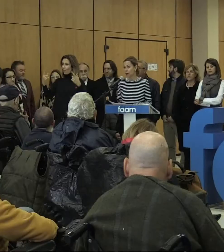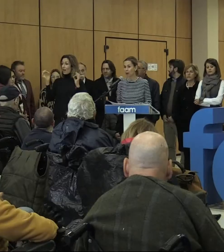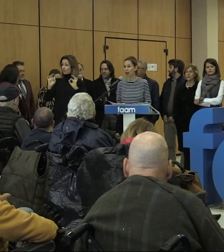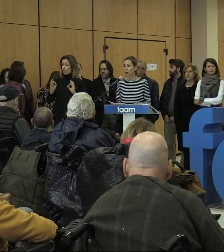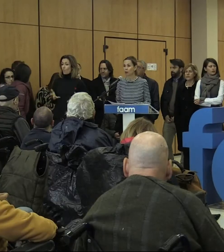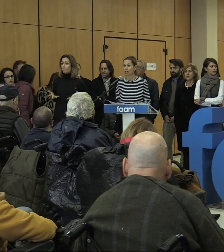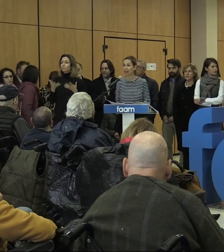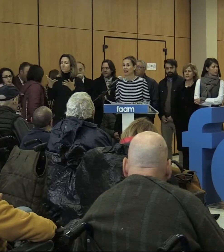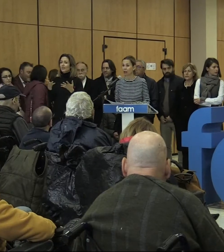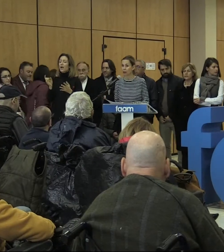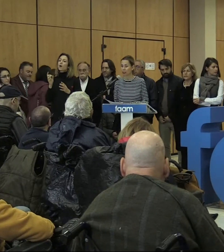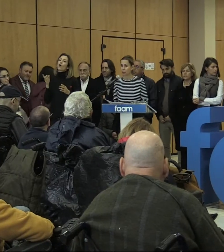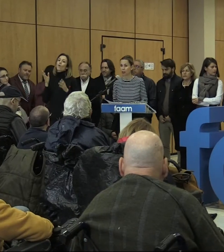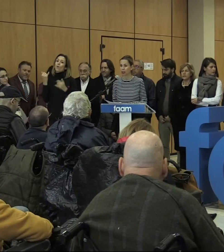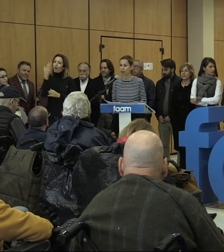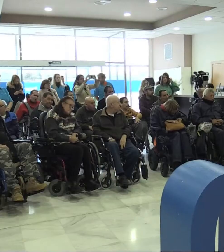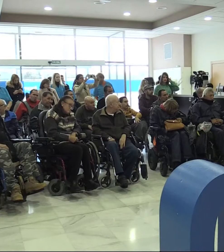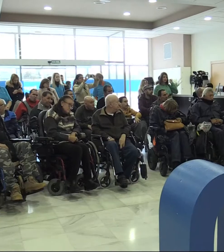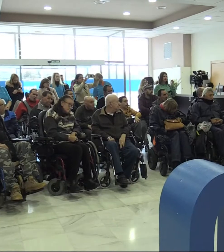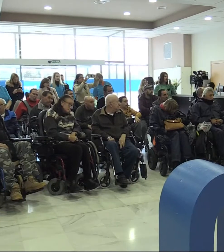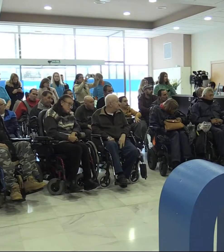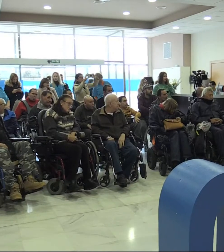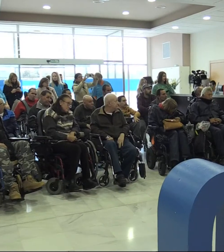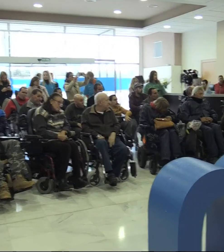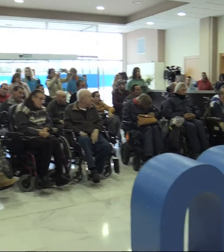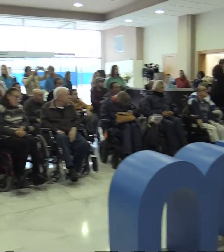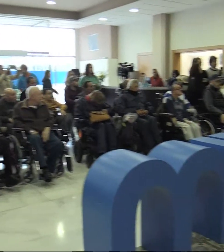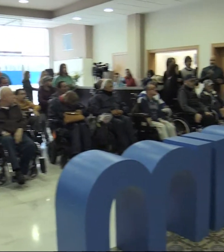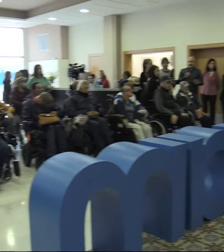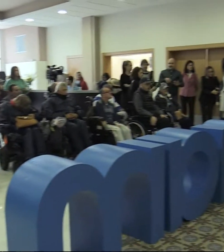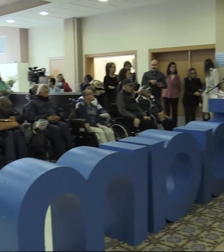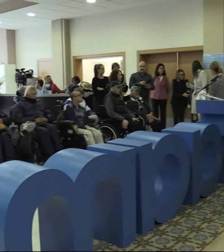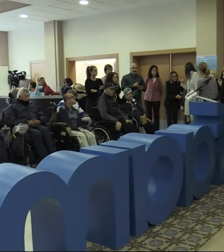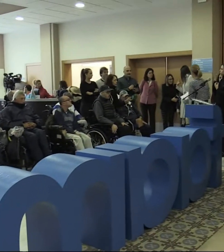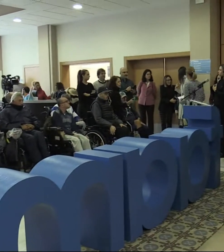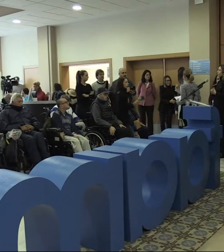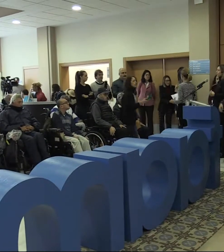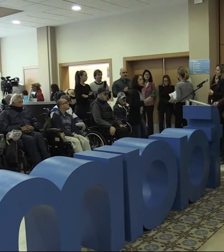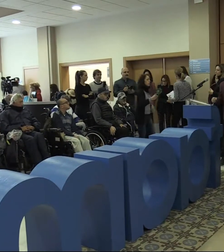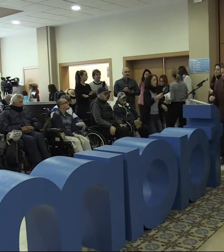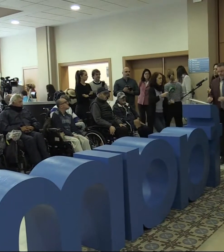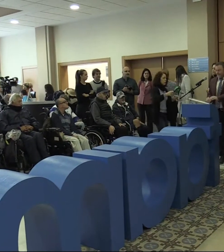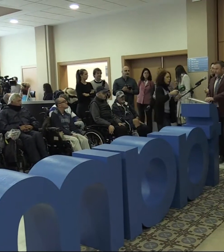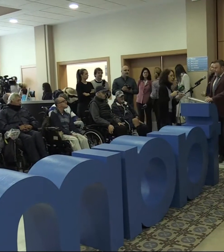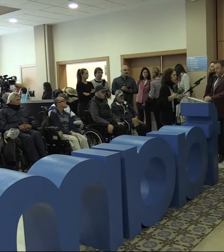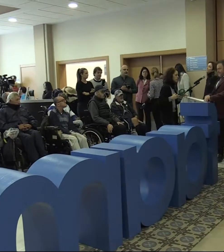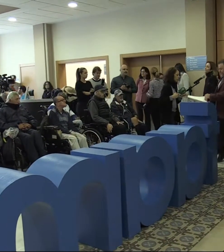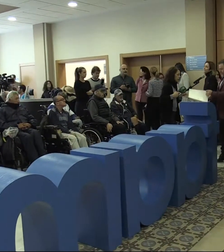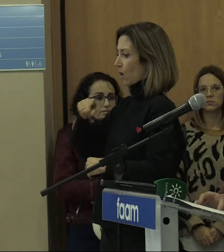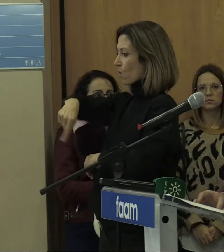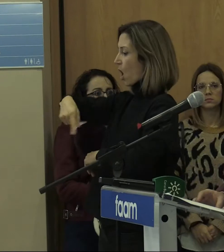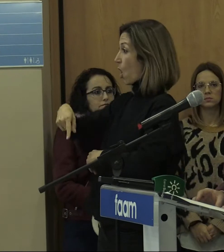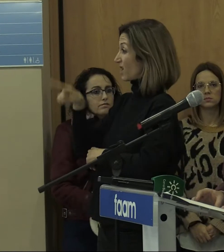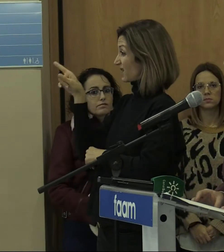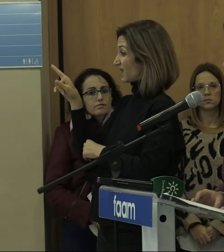colectivo. En esta ocasión, la FAM, la Federación de Personas con Discapacidad, ha querido, bajo el lema SOS Soledad, yo también cuento, lanzar